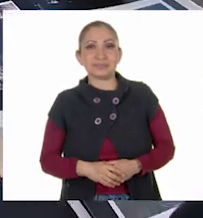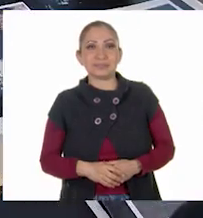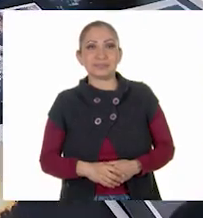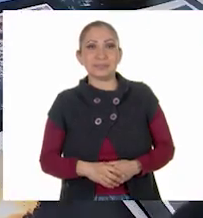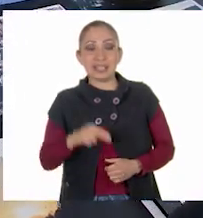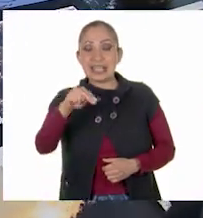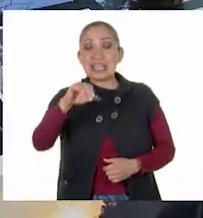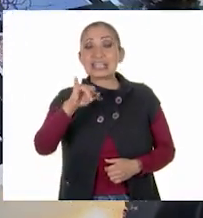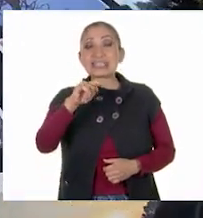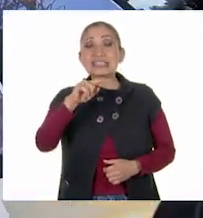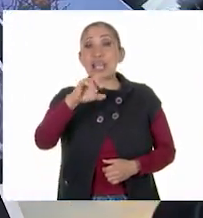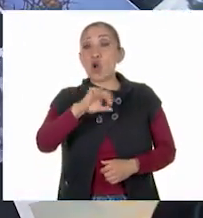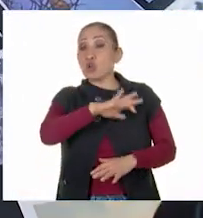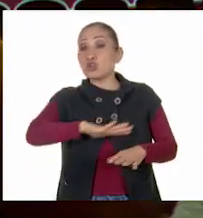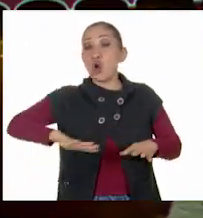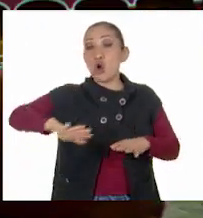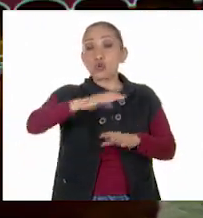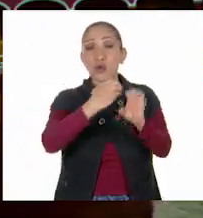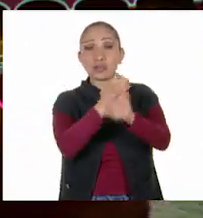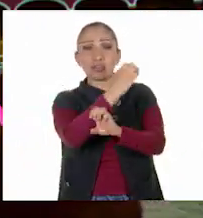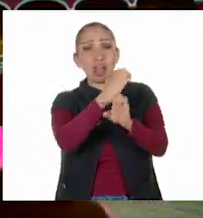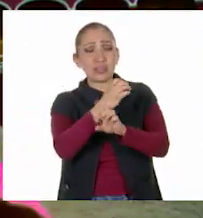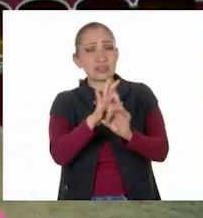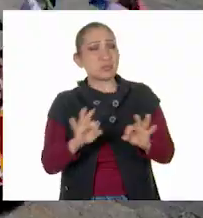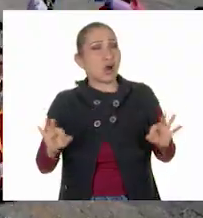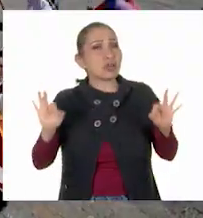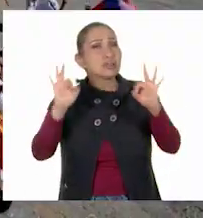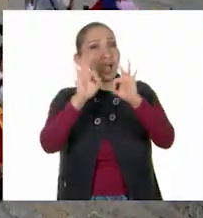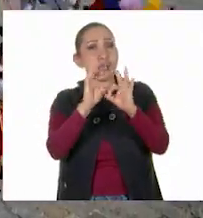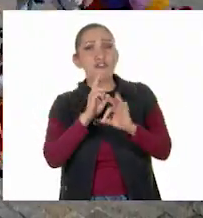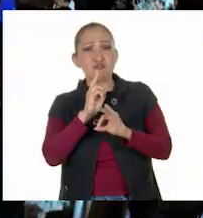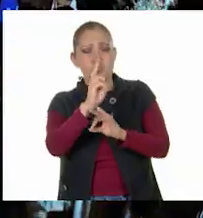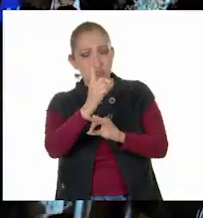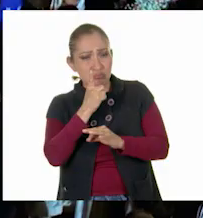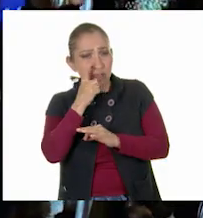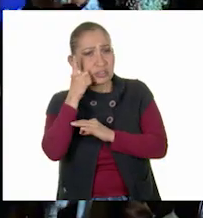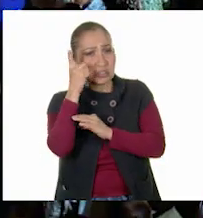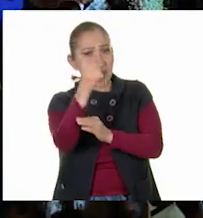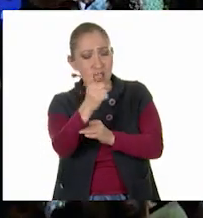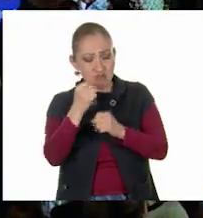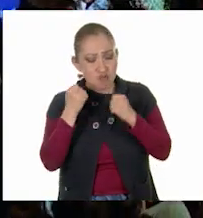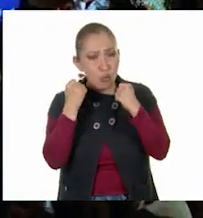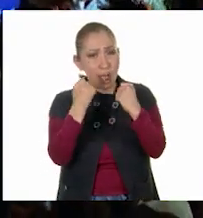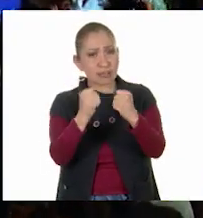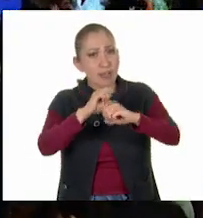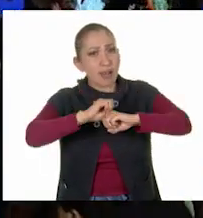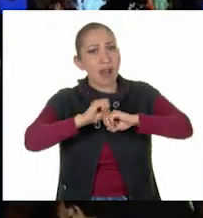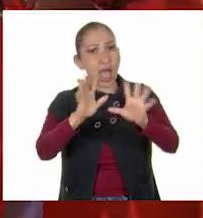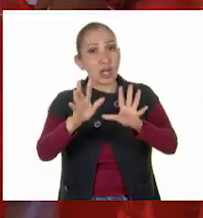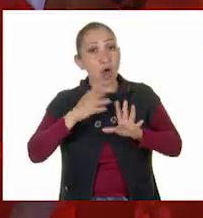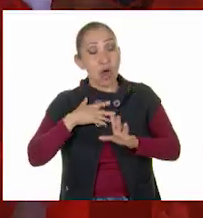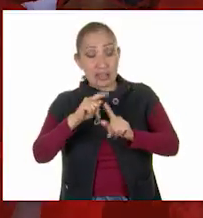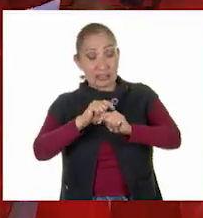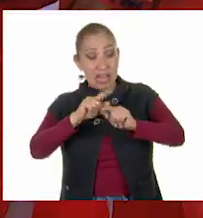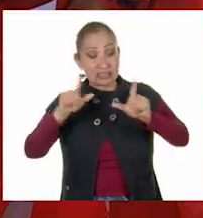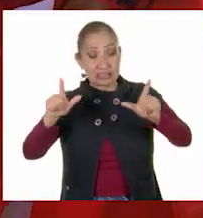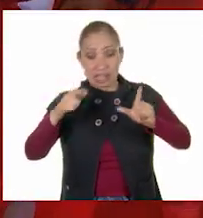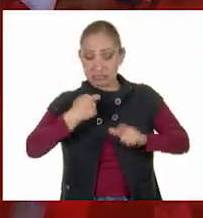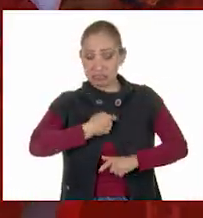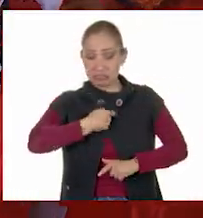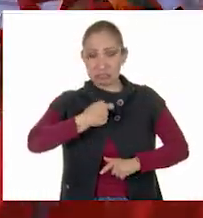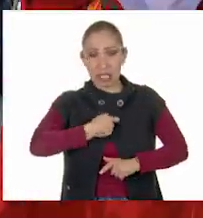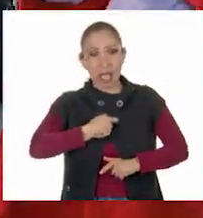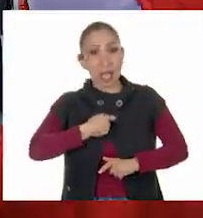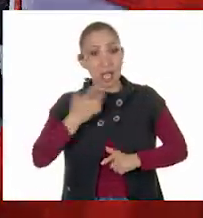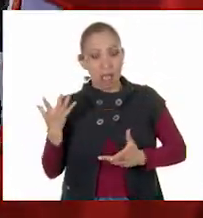En Ixtenco y en todo el estado es importante alzar la voz y decir fuerte y claro que la tlaxcaltequidad